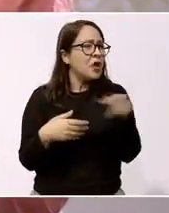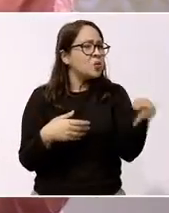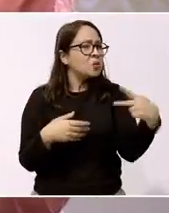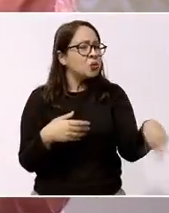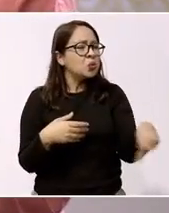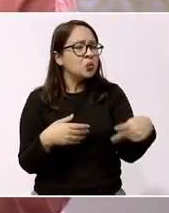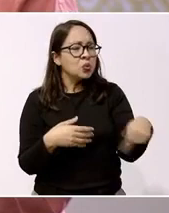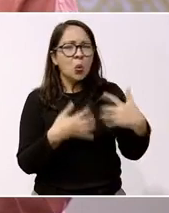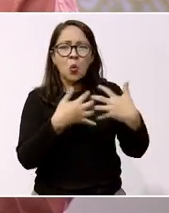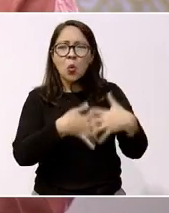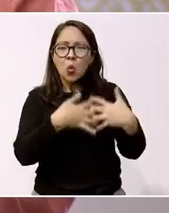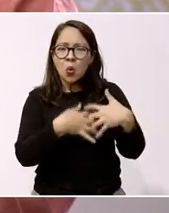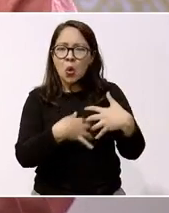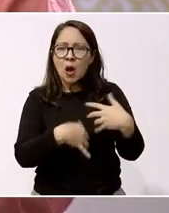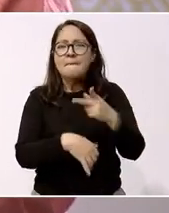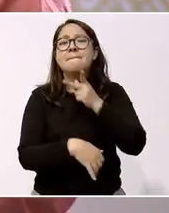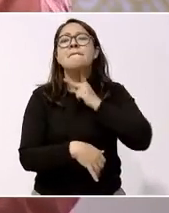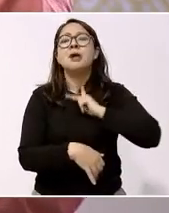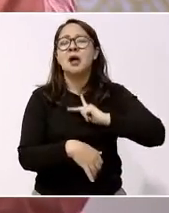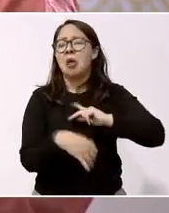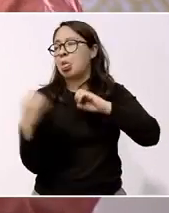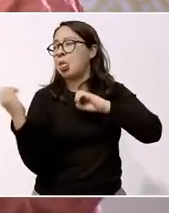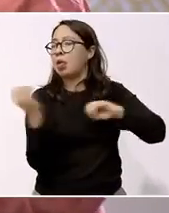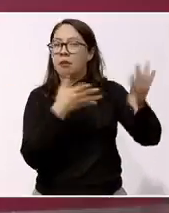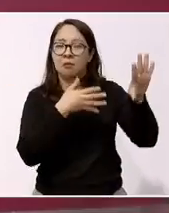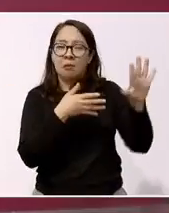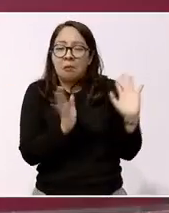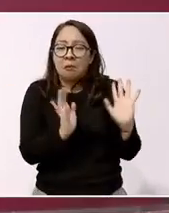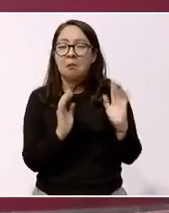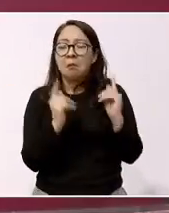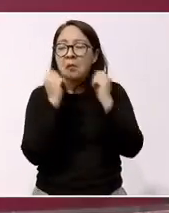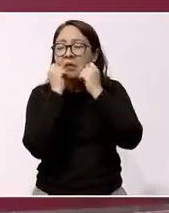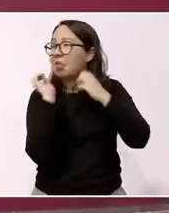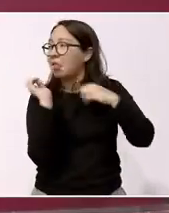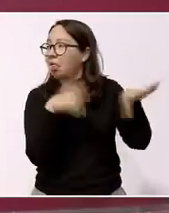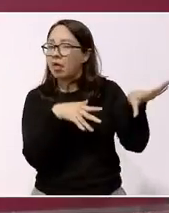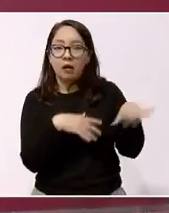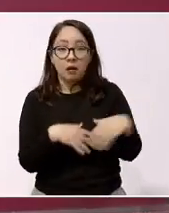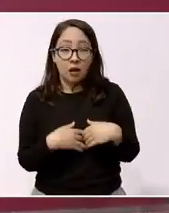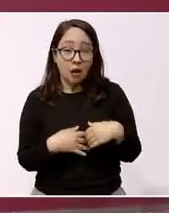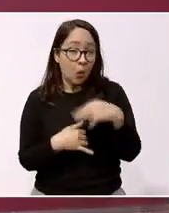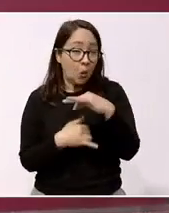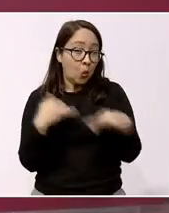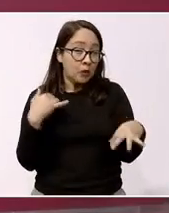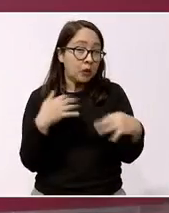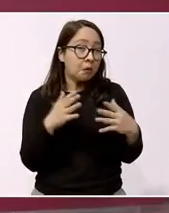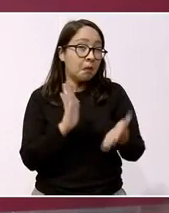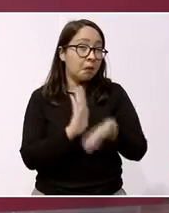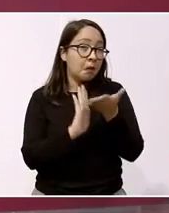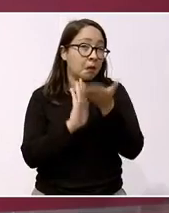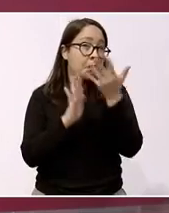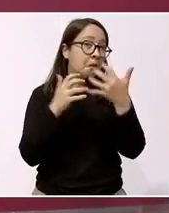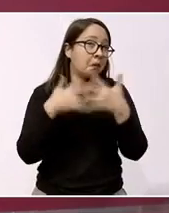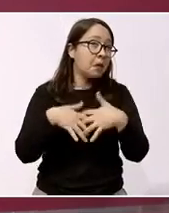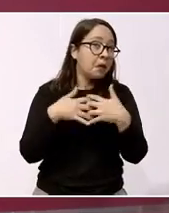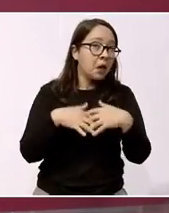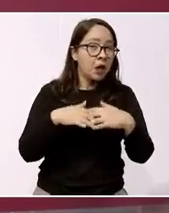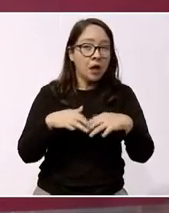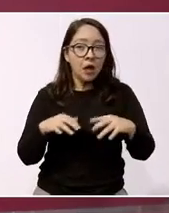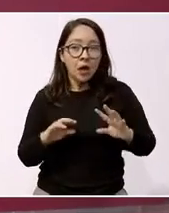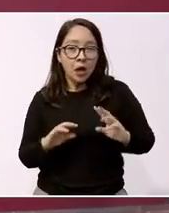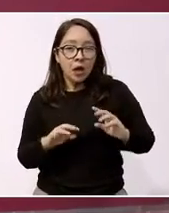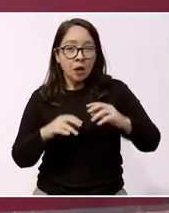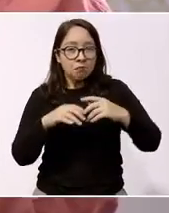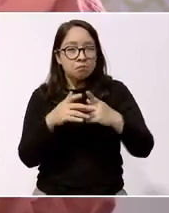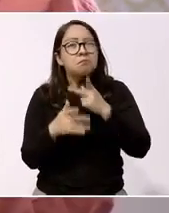petrolera. La última refinería que construyeron fue